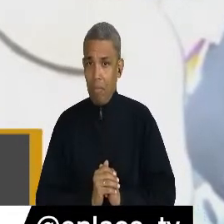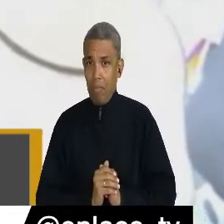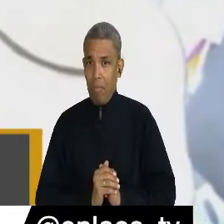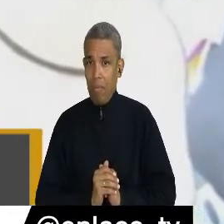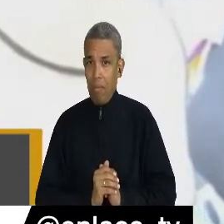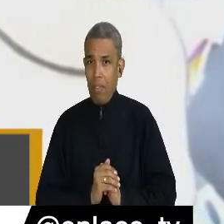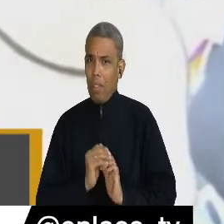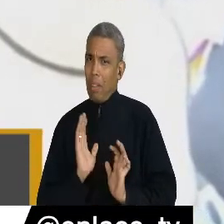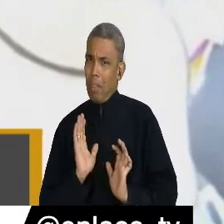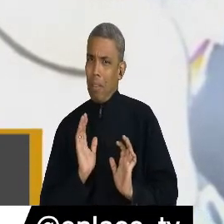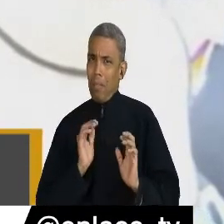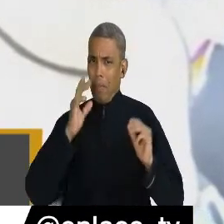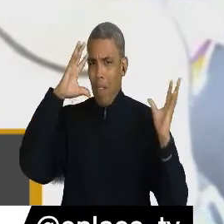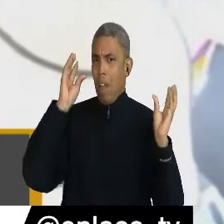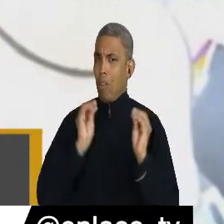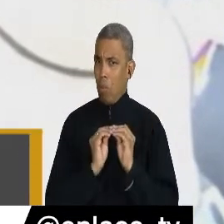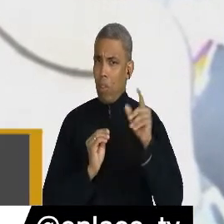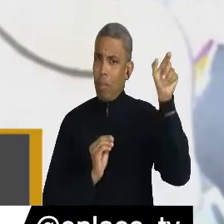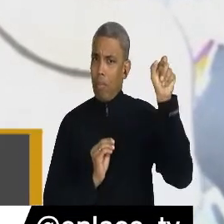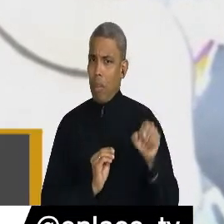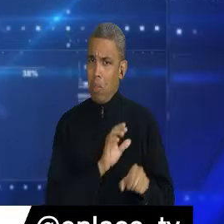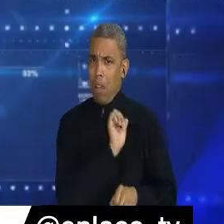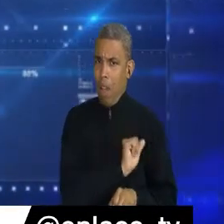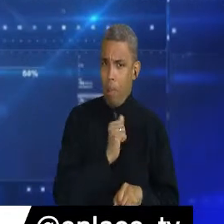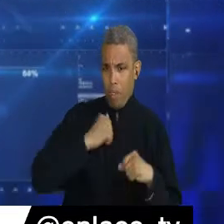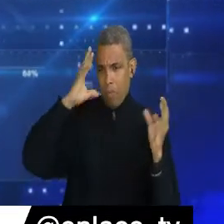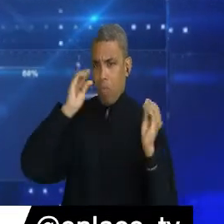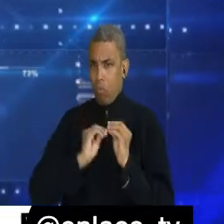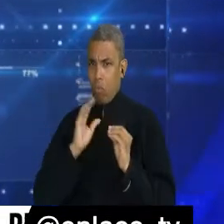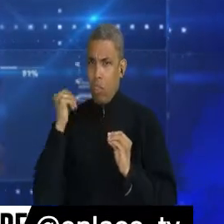tierras, por lo tanto el desalojo no pudo ser efectuado.